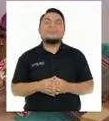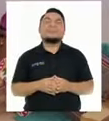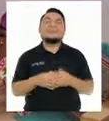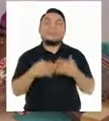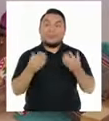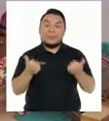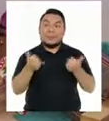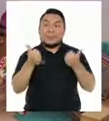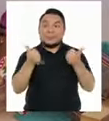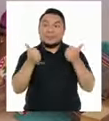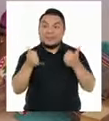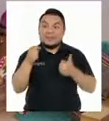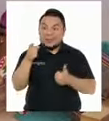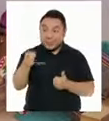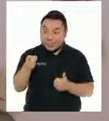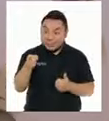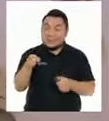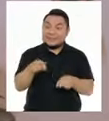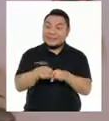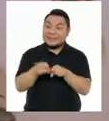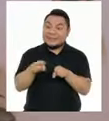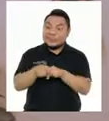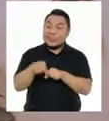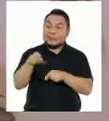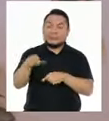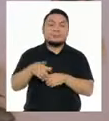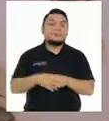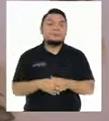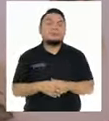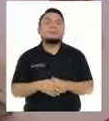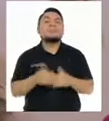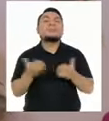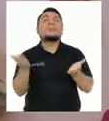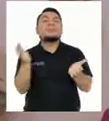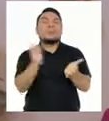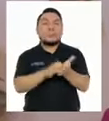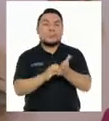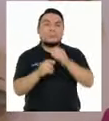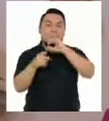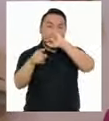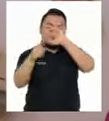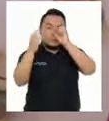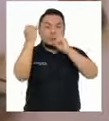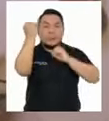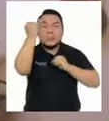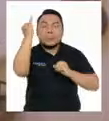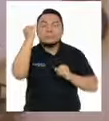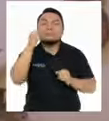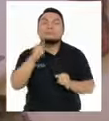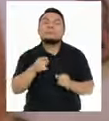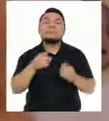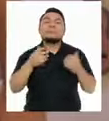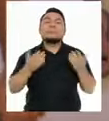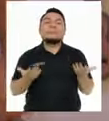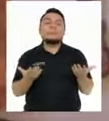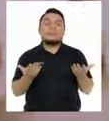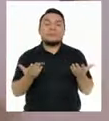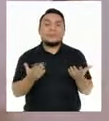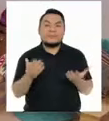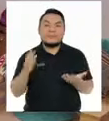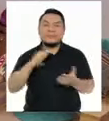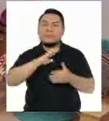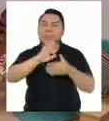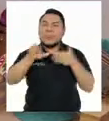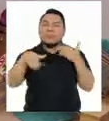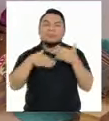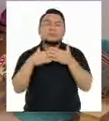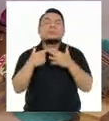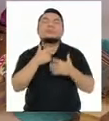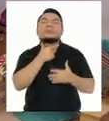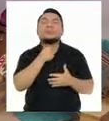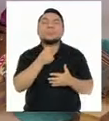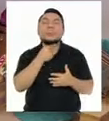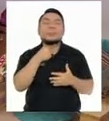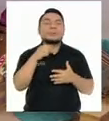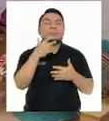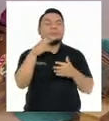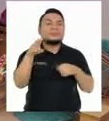Muy bien, Martina. Nuevamente, nos imaginamos que estamos recogiendo todo lo que nos gusta de la